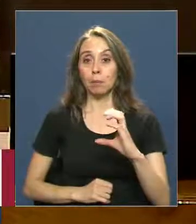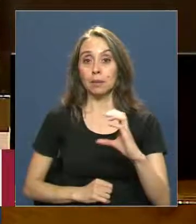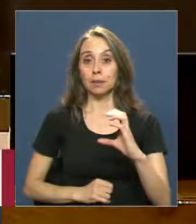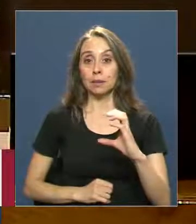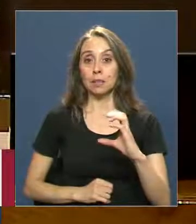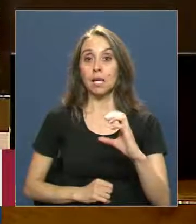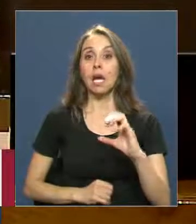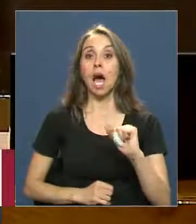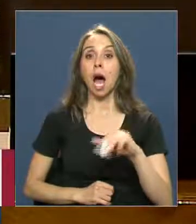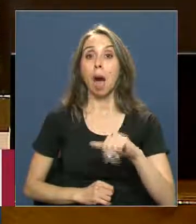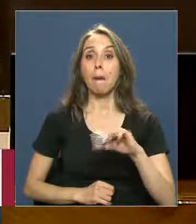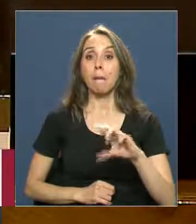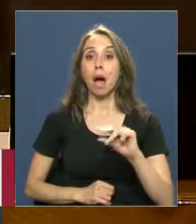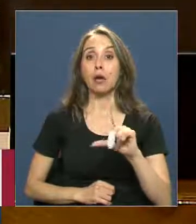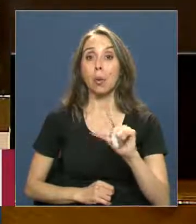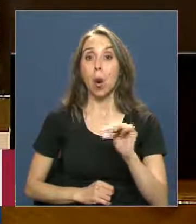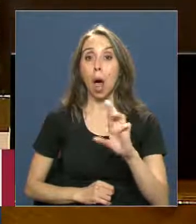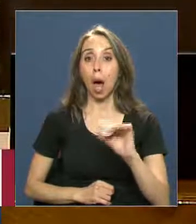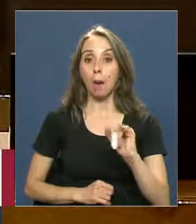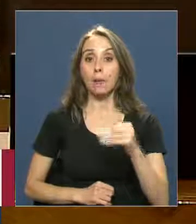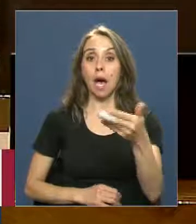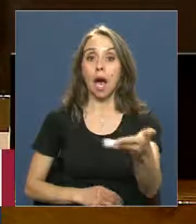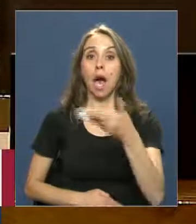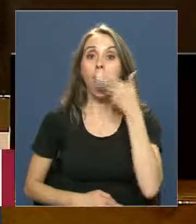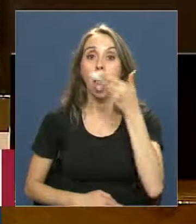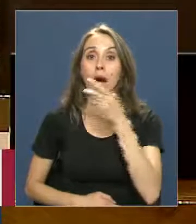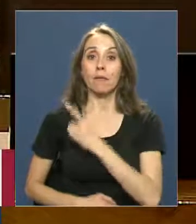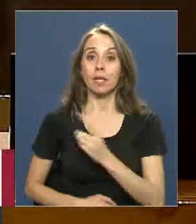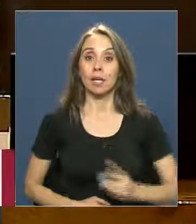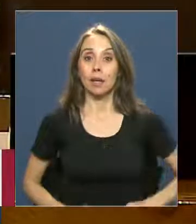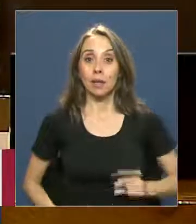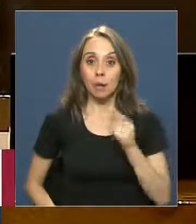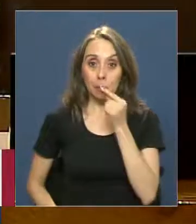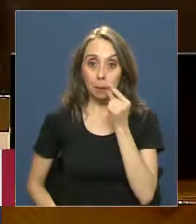don Amaro Labra. Tiene usted la palabra, diputado.